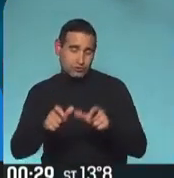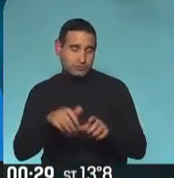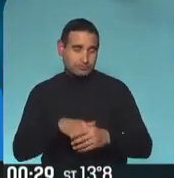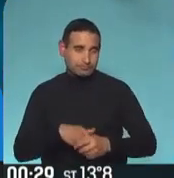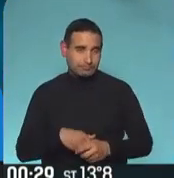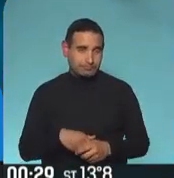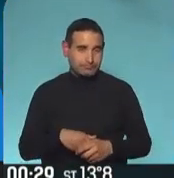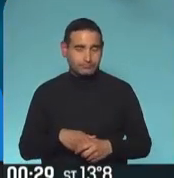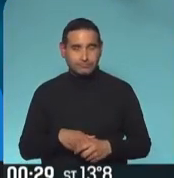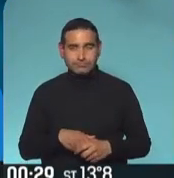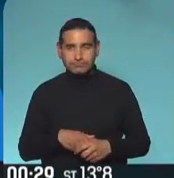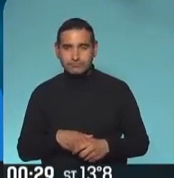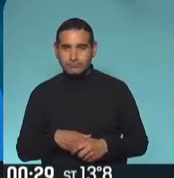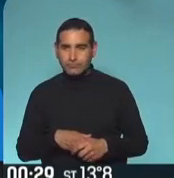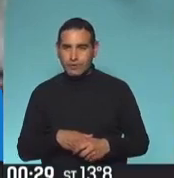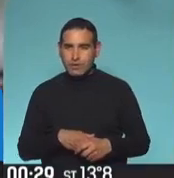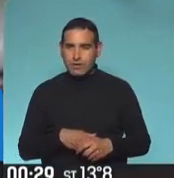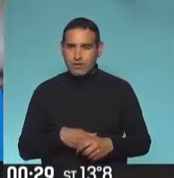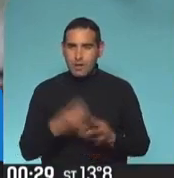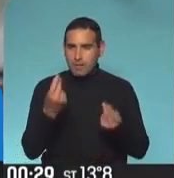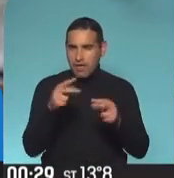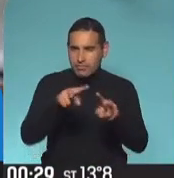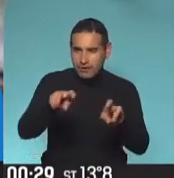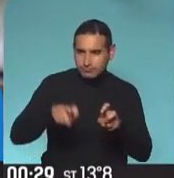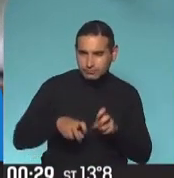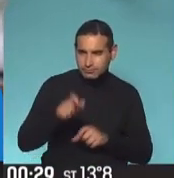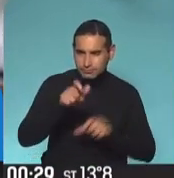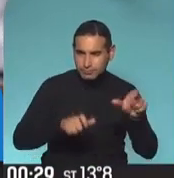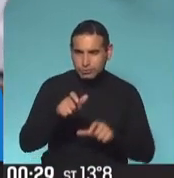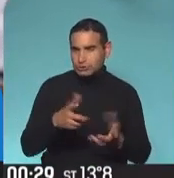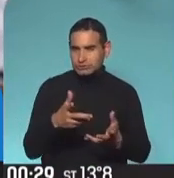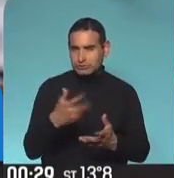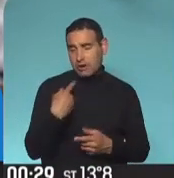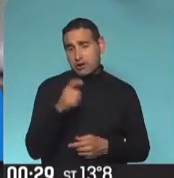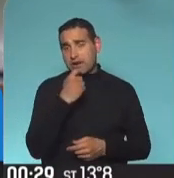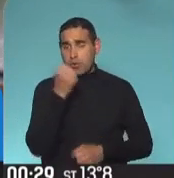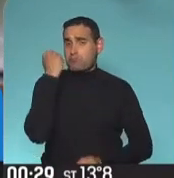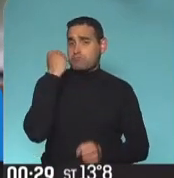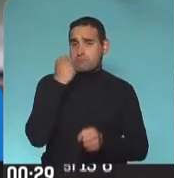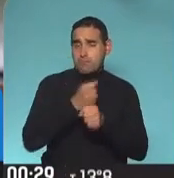Mm. Poder adquisitivo pasa por alguien que tiene un trabajo